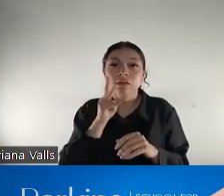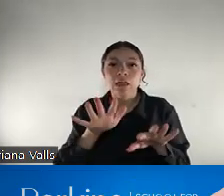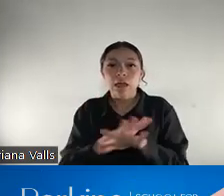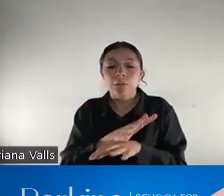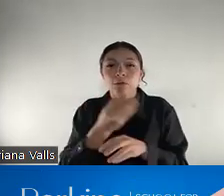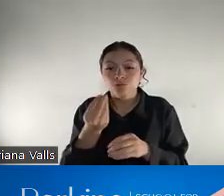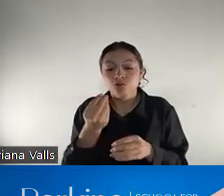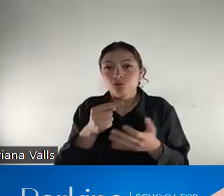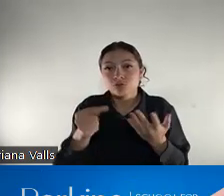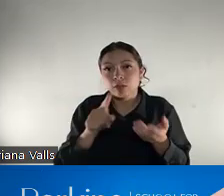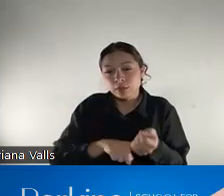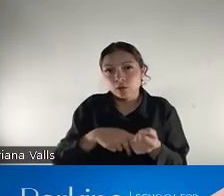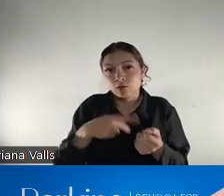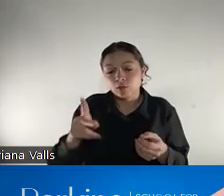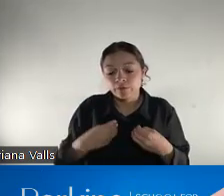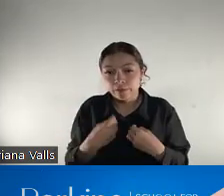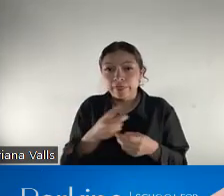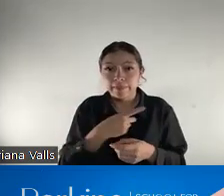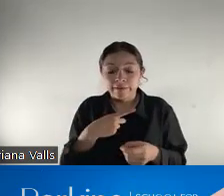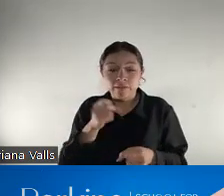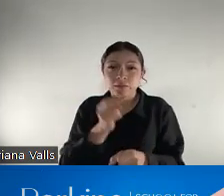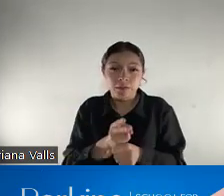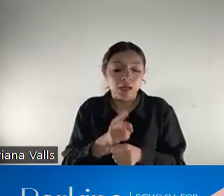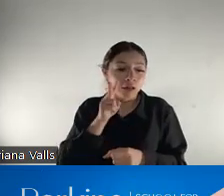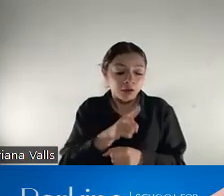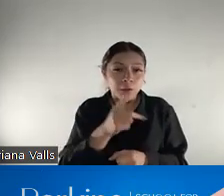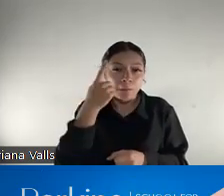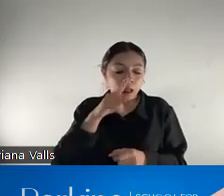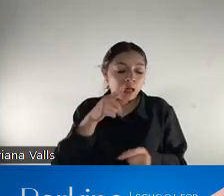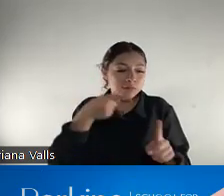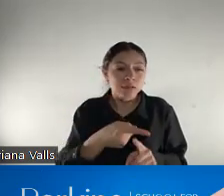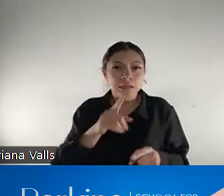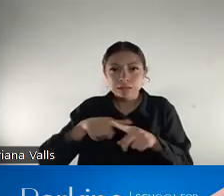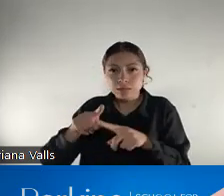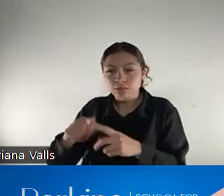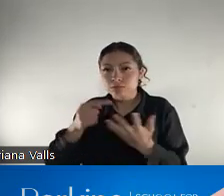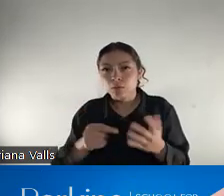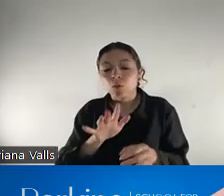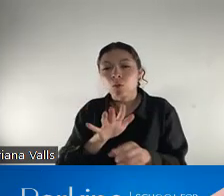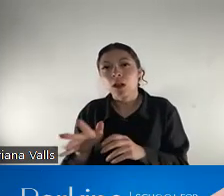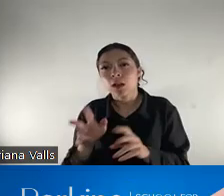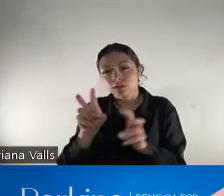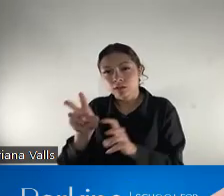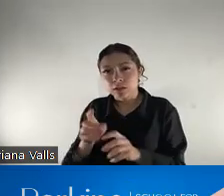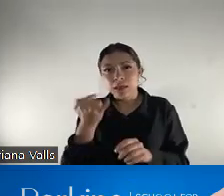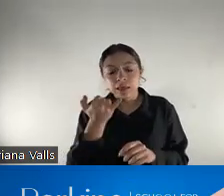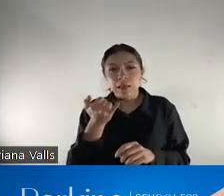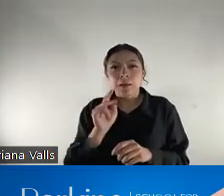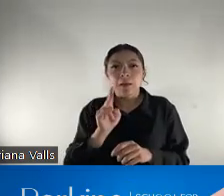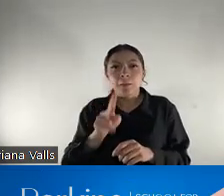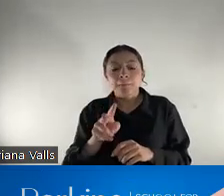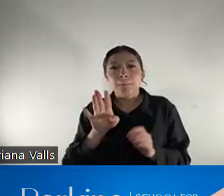pues debe ser diagnóstico y intervención con un enfoque multidisciplinario y un modelo biopsicosocial de